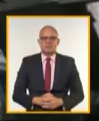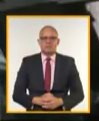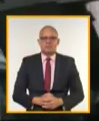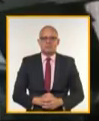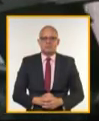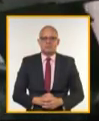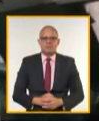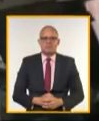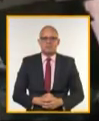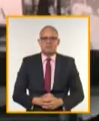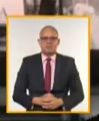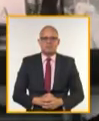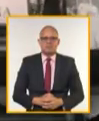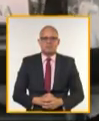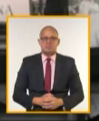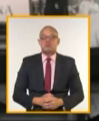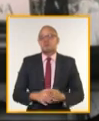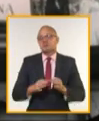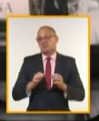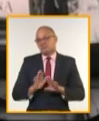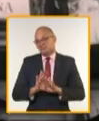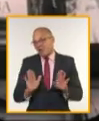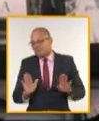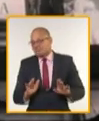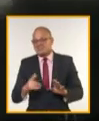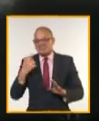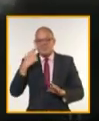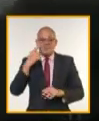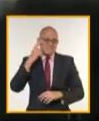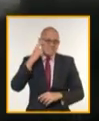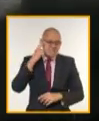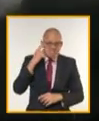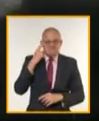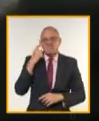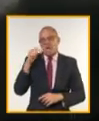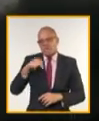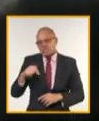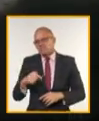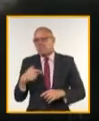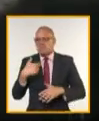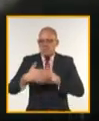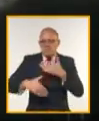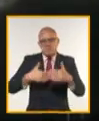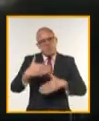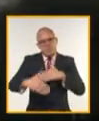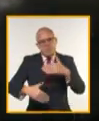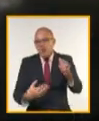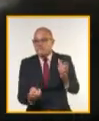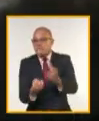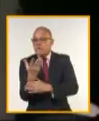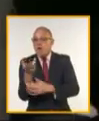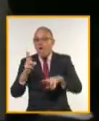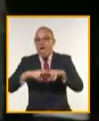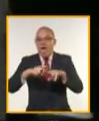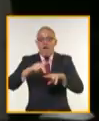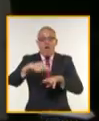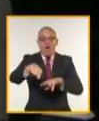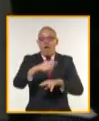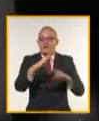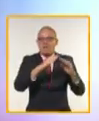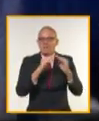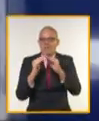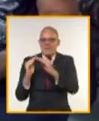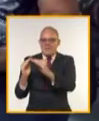Fruto de esa integración, el barrio chino de La Habana emergió no solo como una barriada más, sino como un testimonio vibrante de